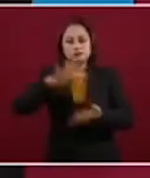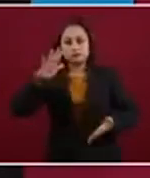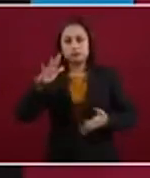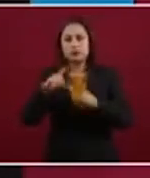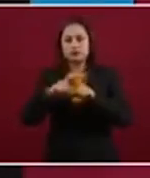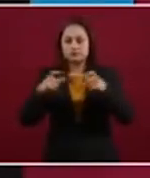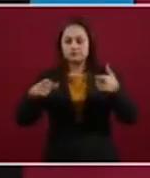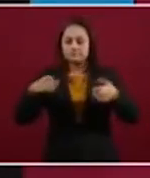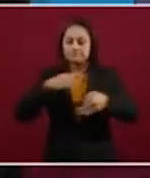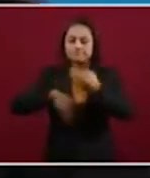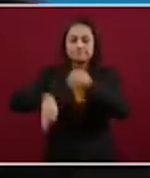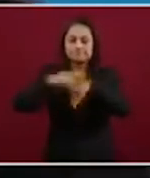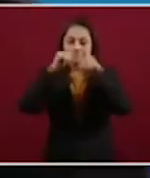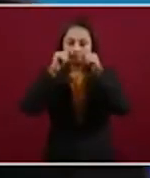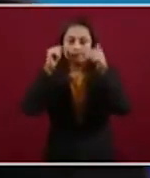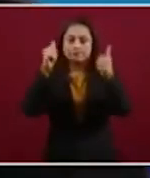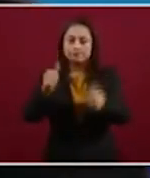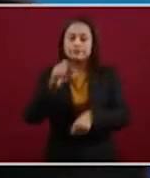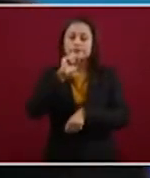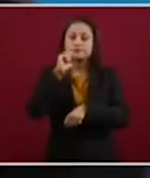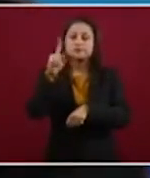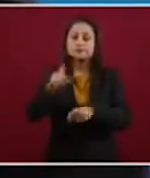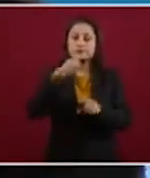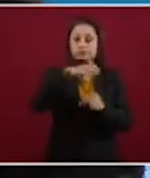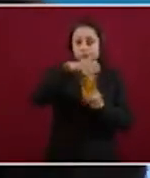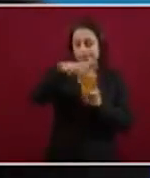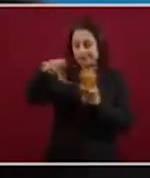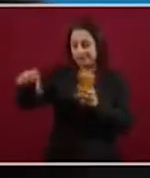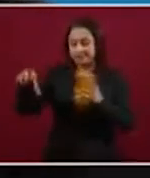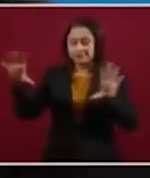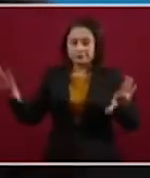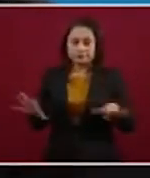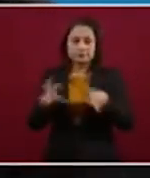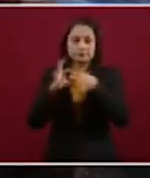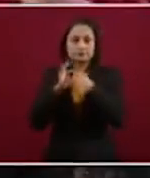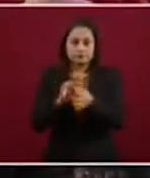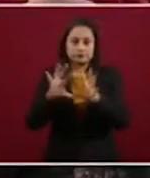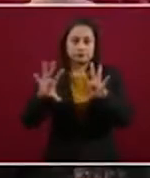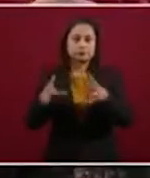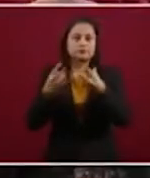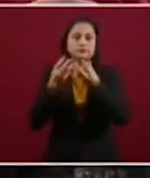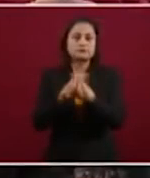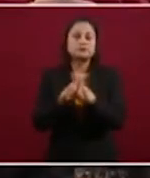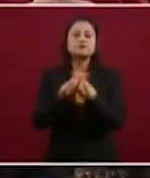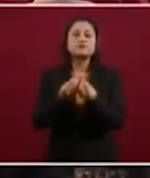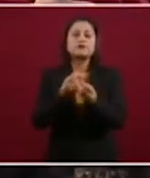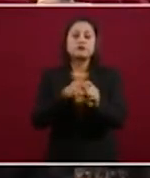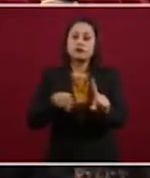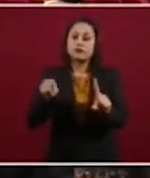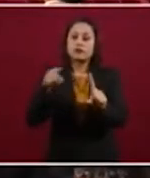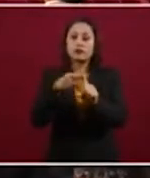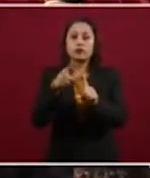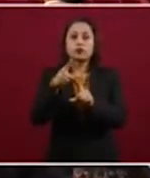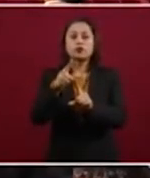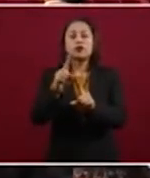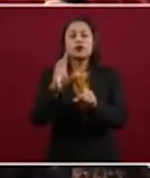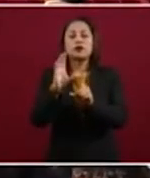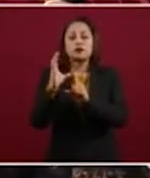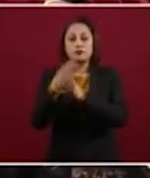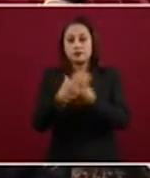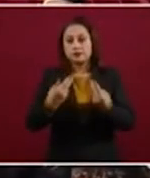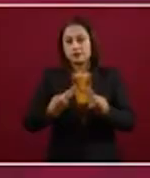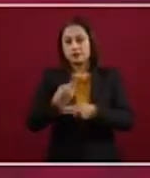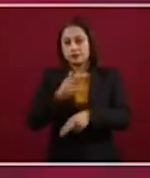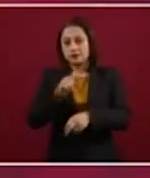la integración de estos tres campos de la salud mental en una sola entidad que va a ser la comisión nacional de salud mental y adicciones